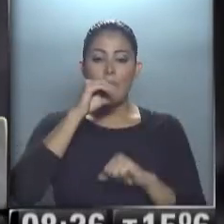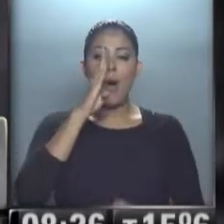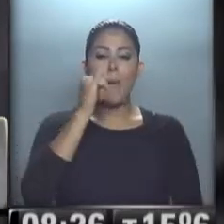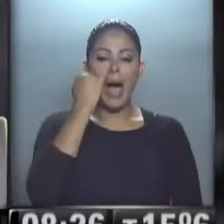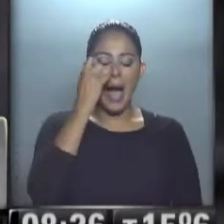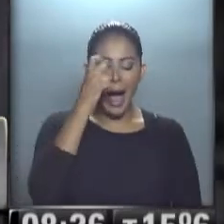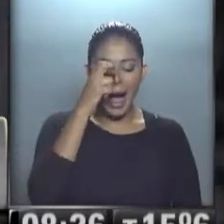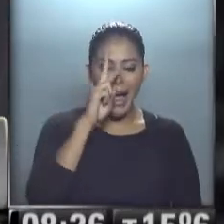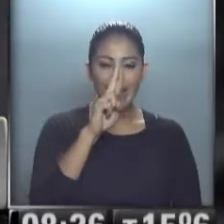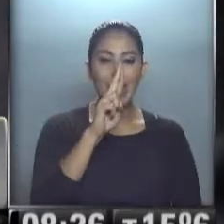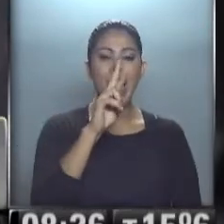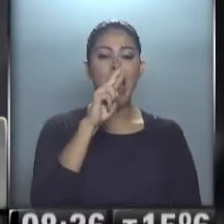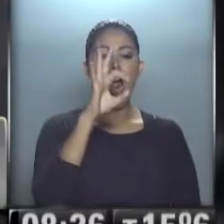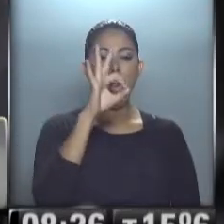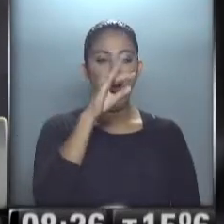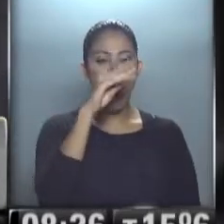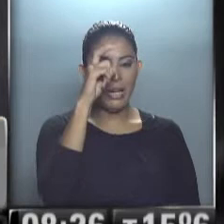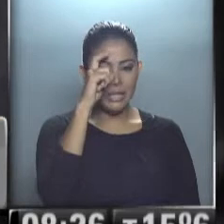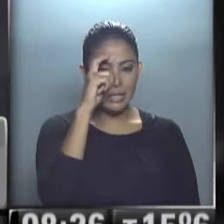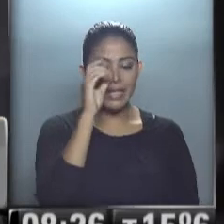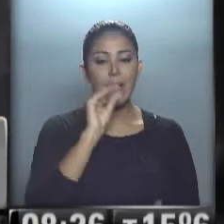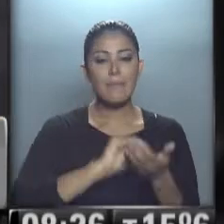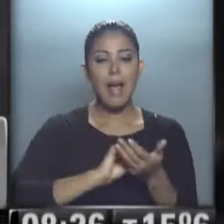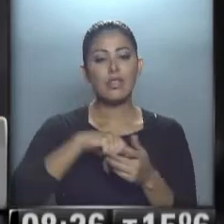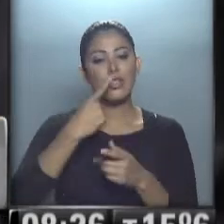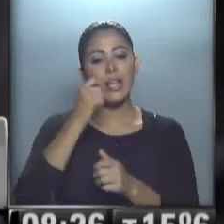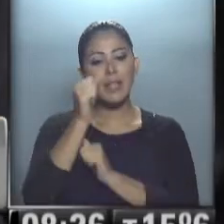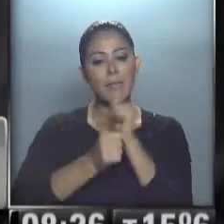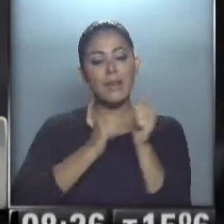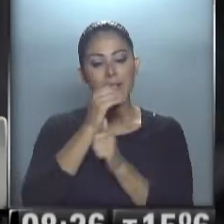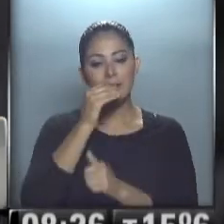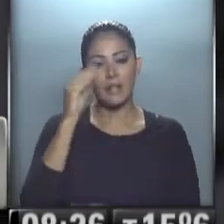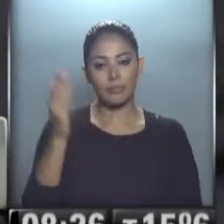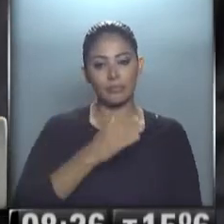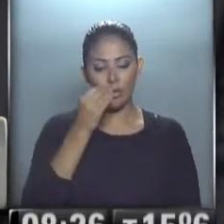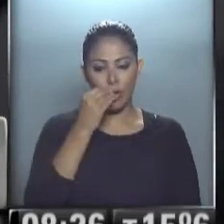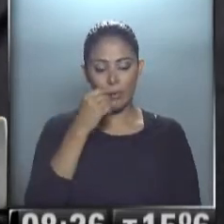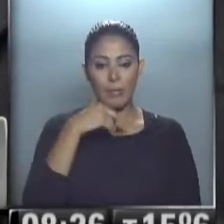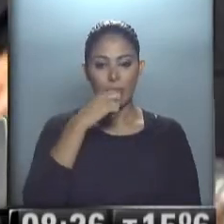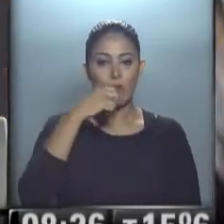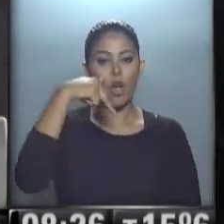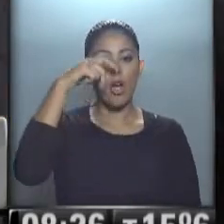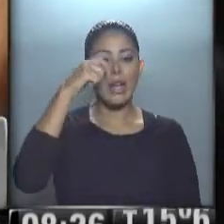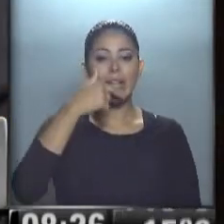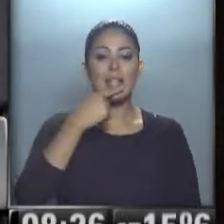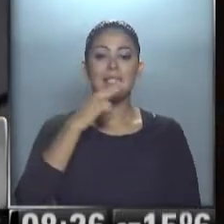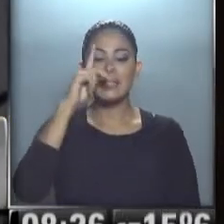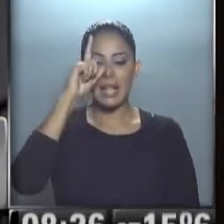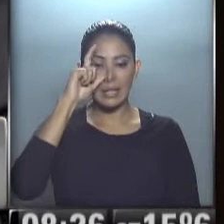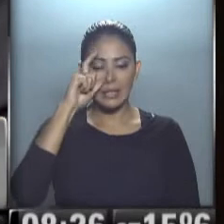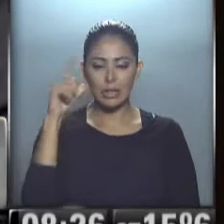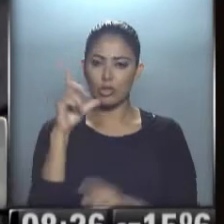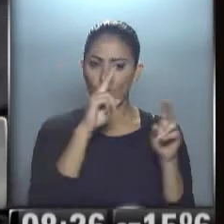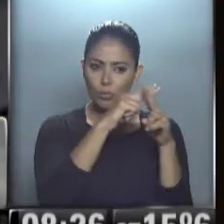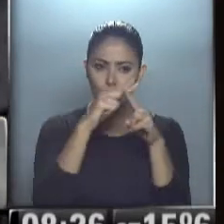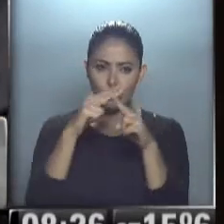o de roche también de empresas alimenticias como nextel nombres que obviamente son muy rutilantes muy importantes